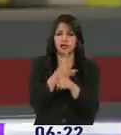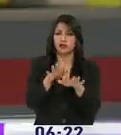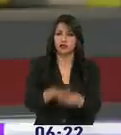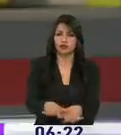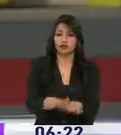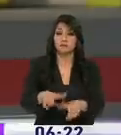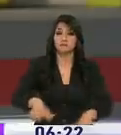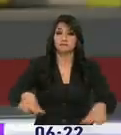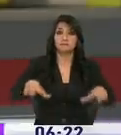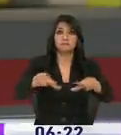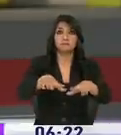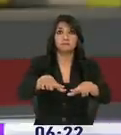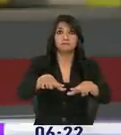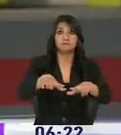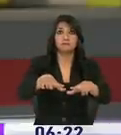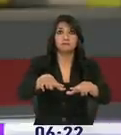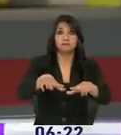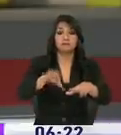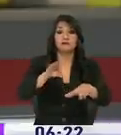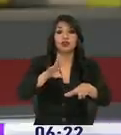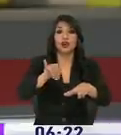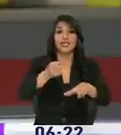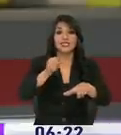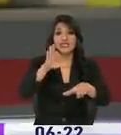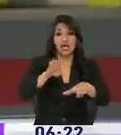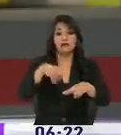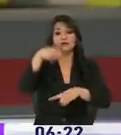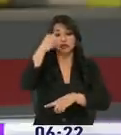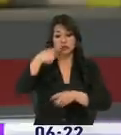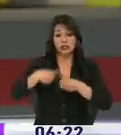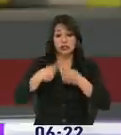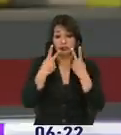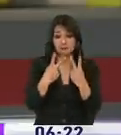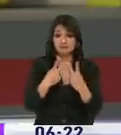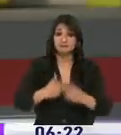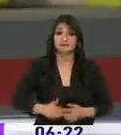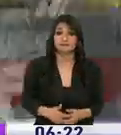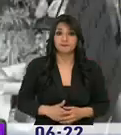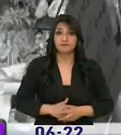en el sector de La Floresta, en el centro norte de Quito. Veamos.